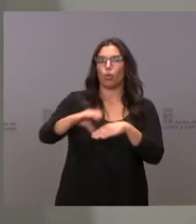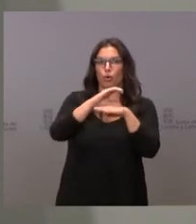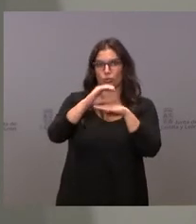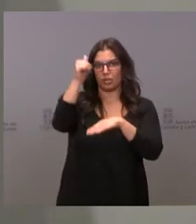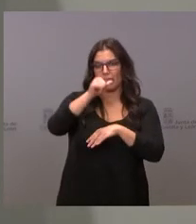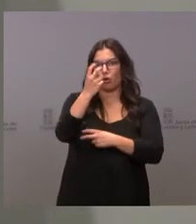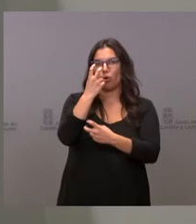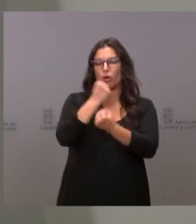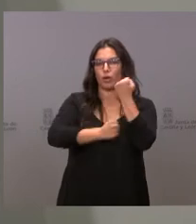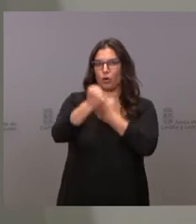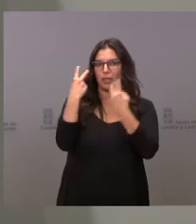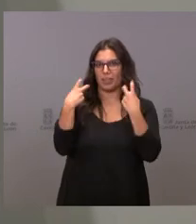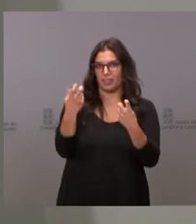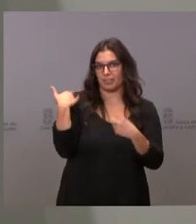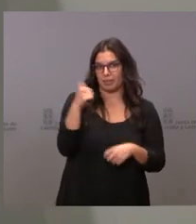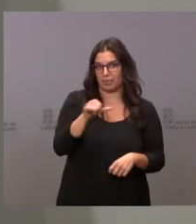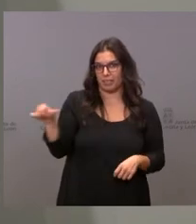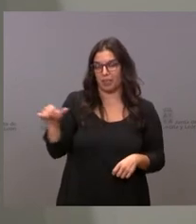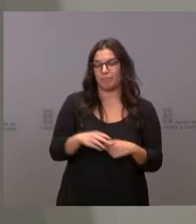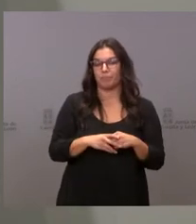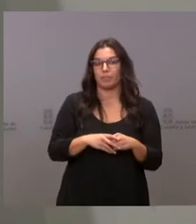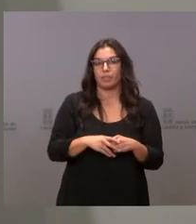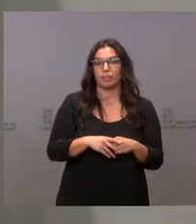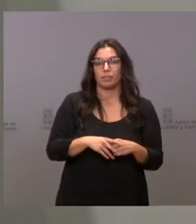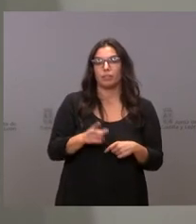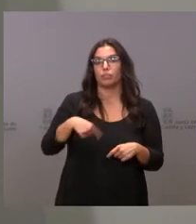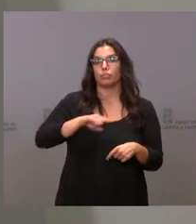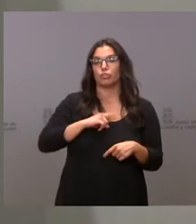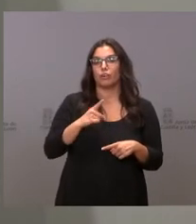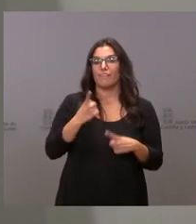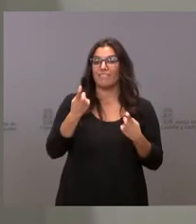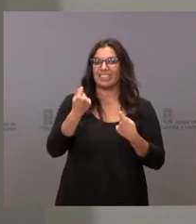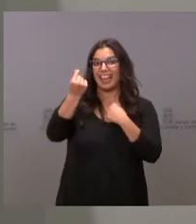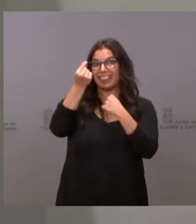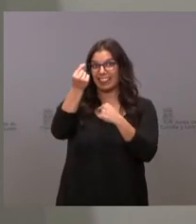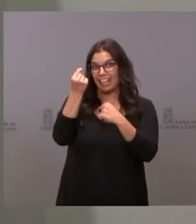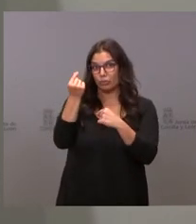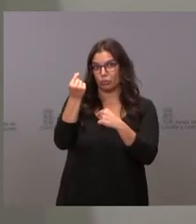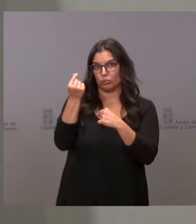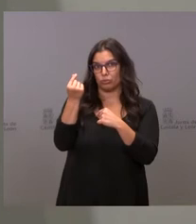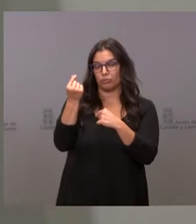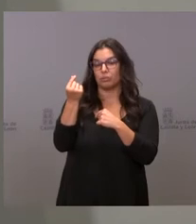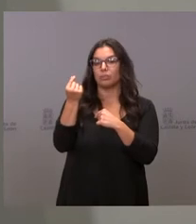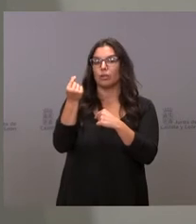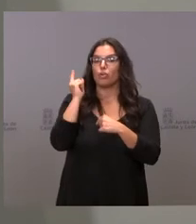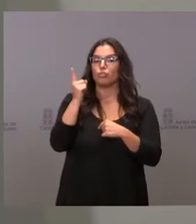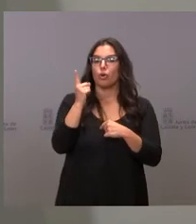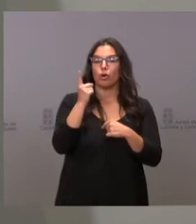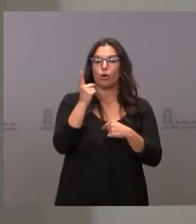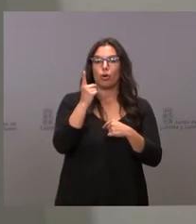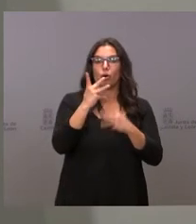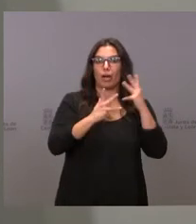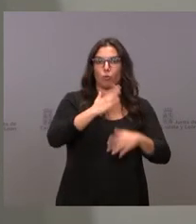y Hacienda la pasada semana. Nosotros necesitamos tener algunos datos para elaborar el presupuesto, que no dependen solamente de